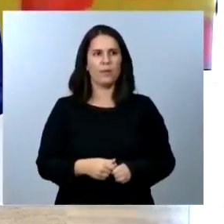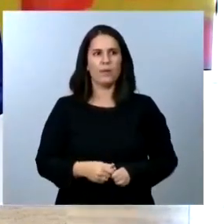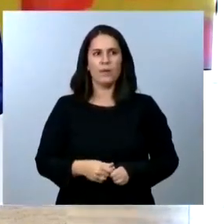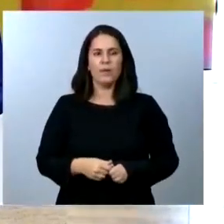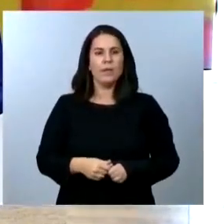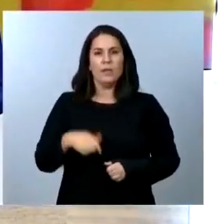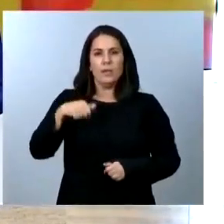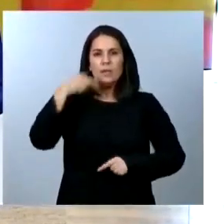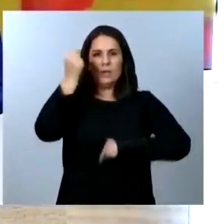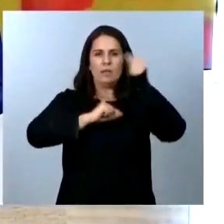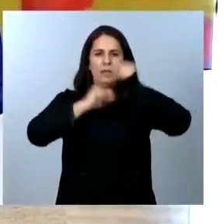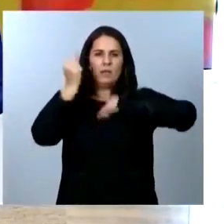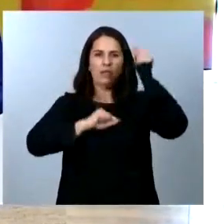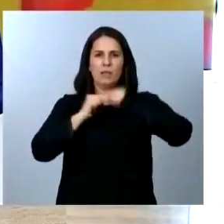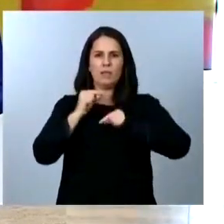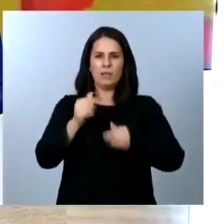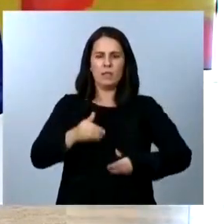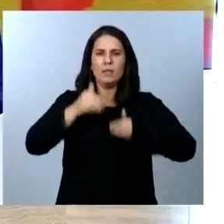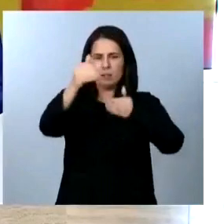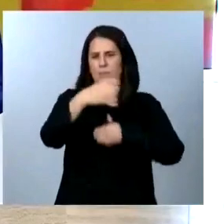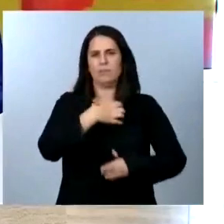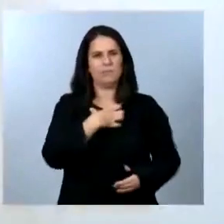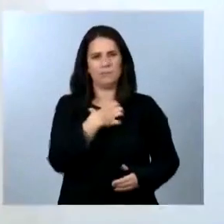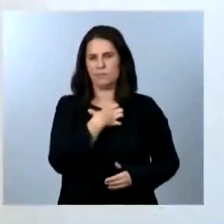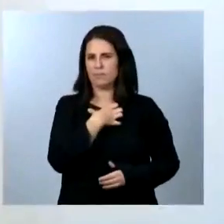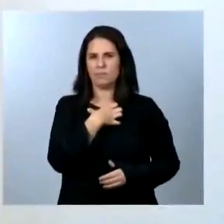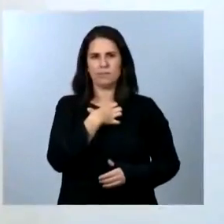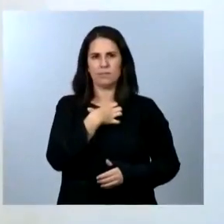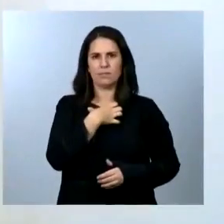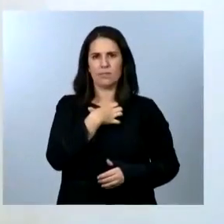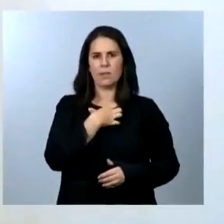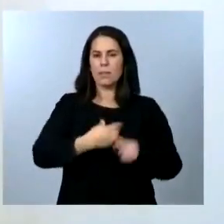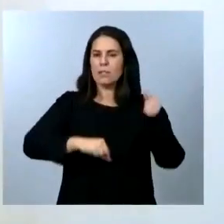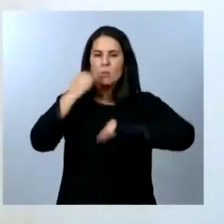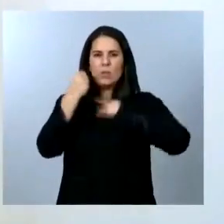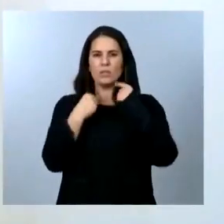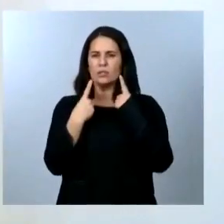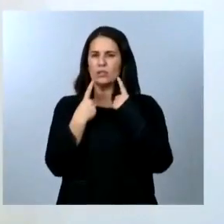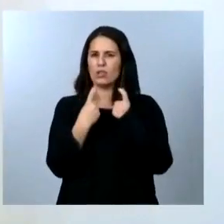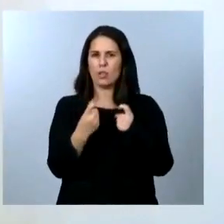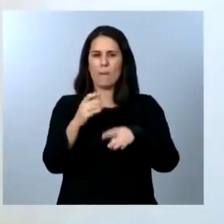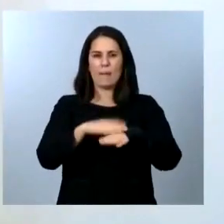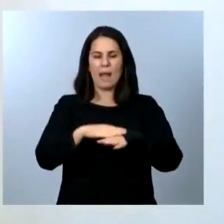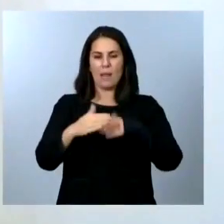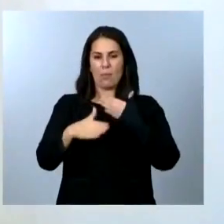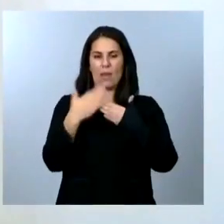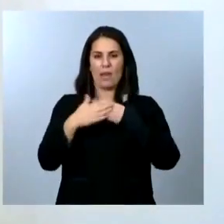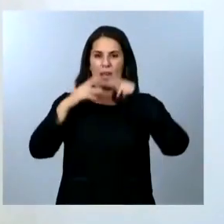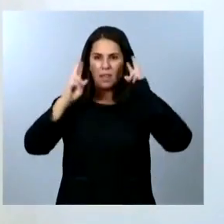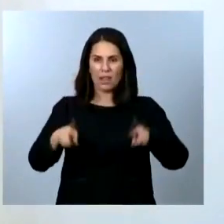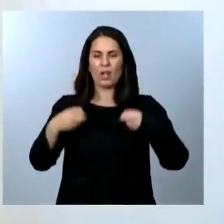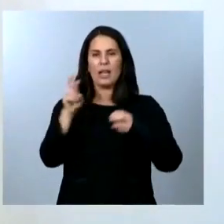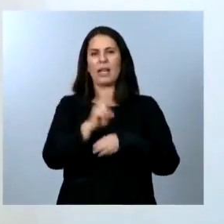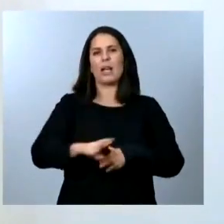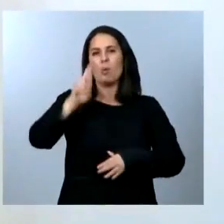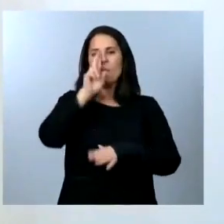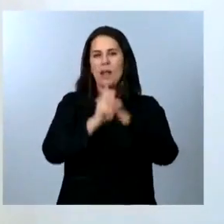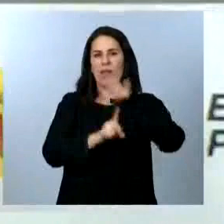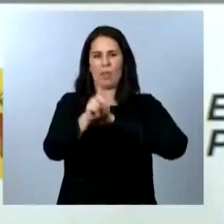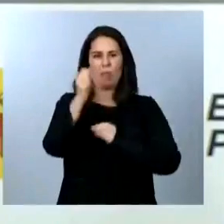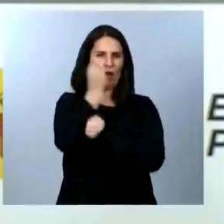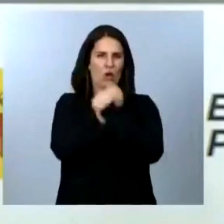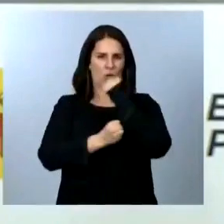presupuestos inaplazables. Son unos presupuestos indispensables para la modernización y la recuperación de nuestra economía. Son unos